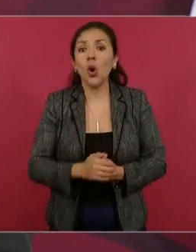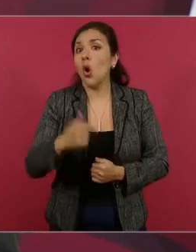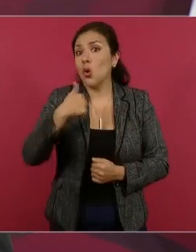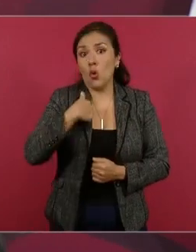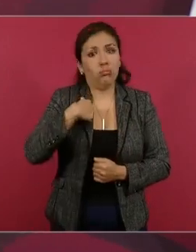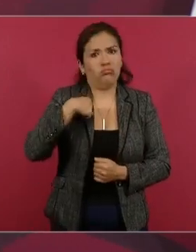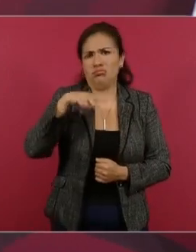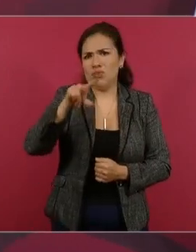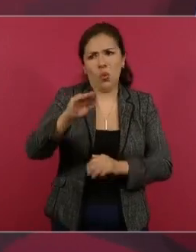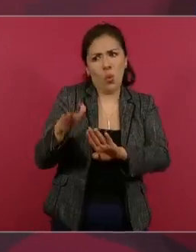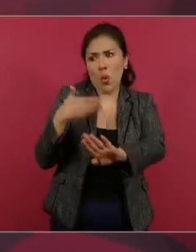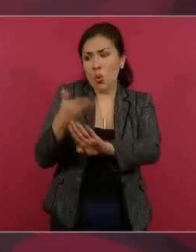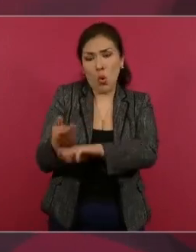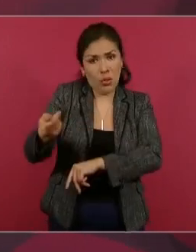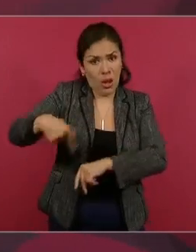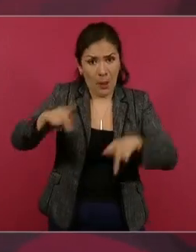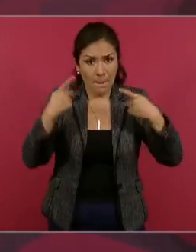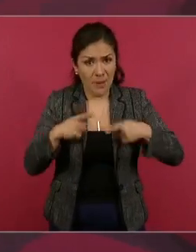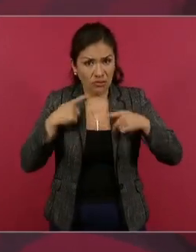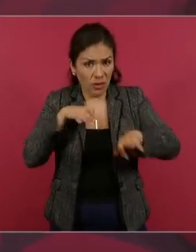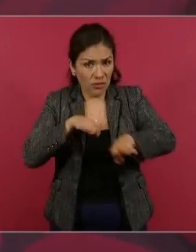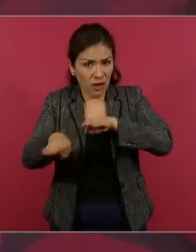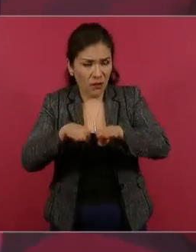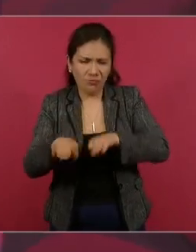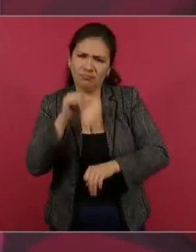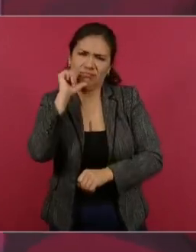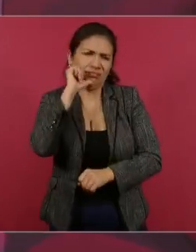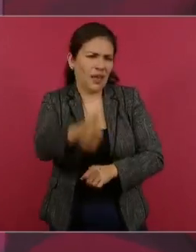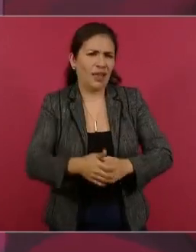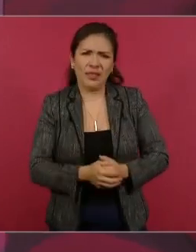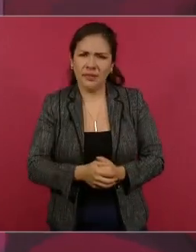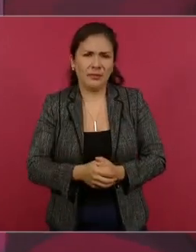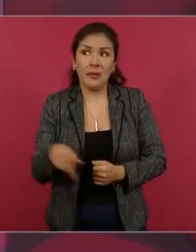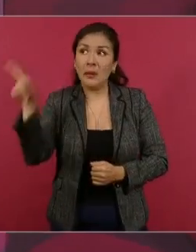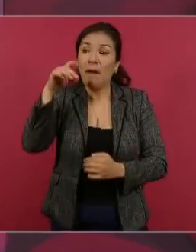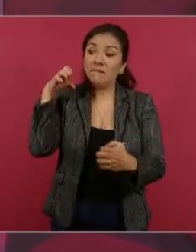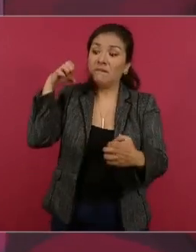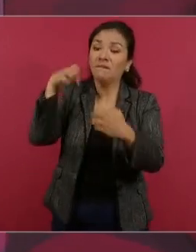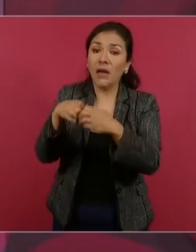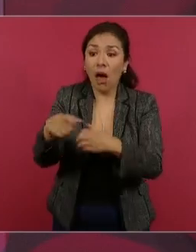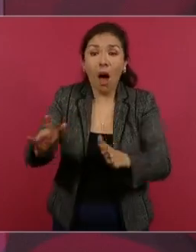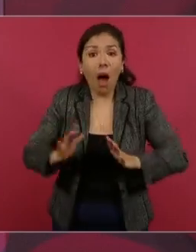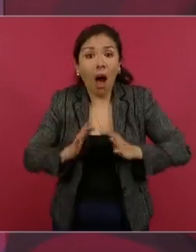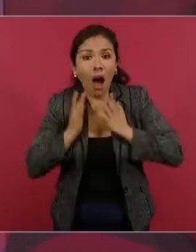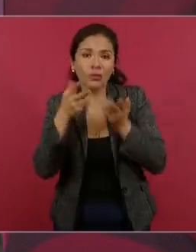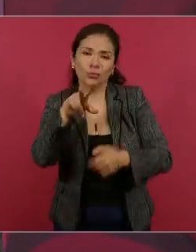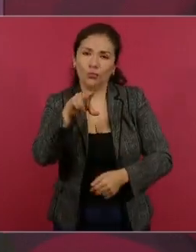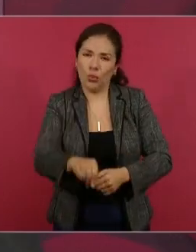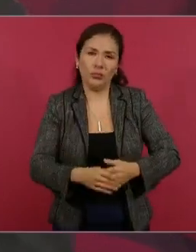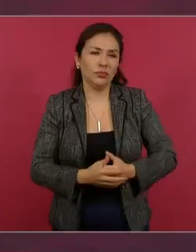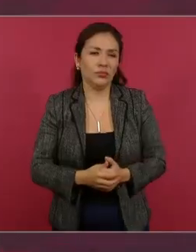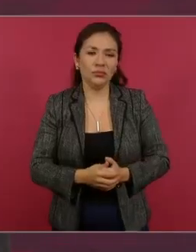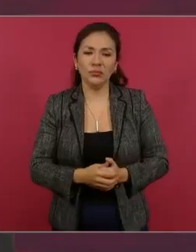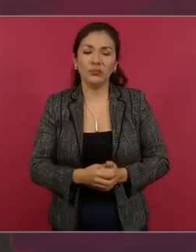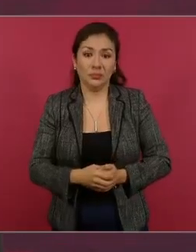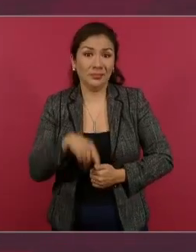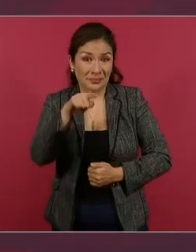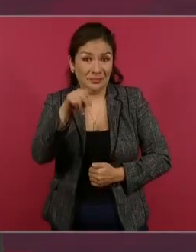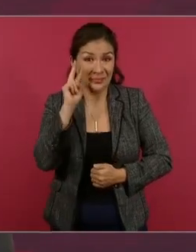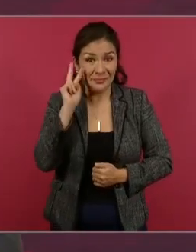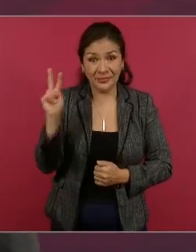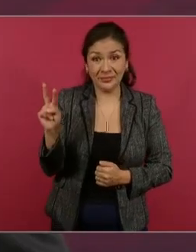en contra de los trabajadores, que no los engañen. Ustedes ven